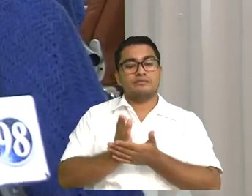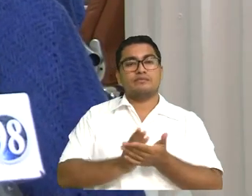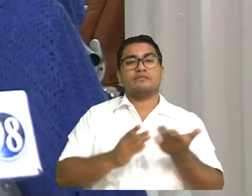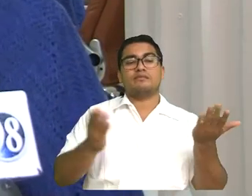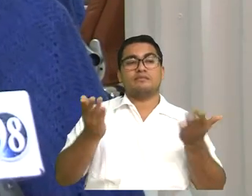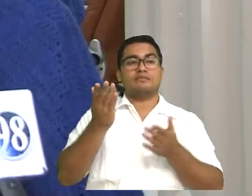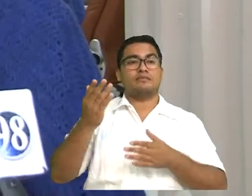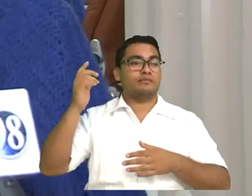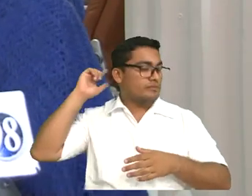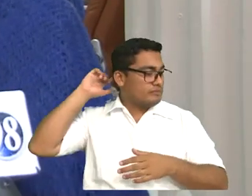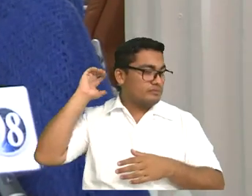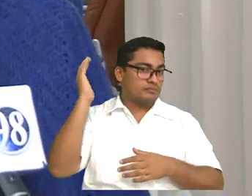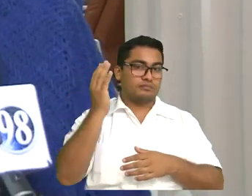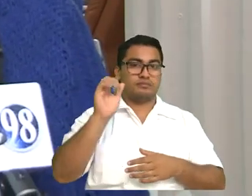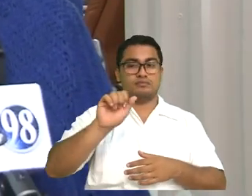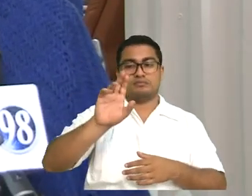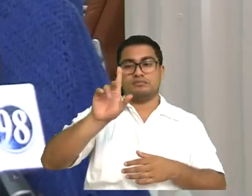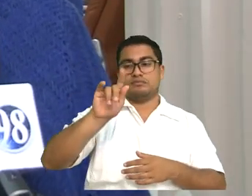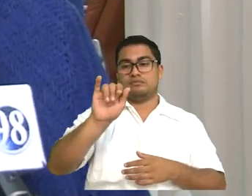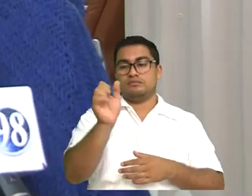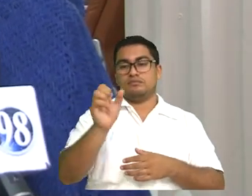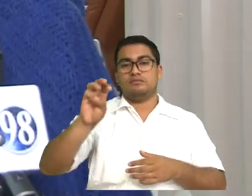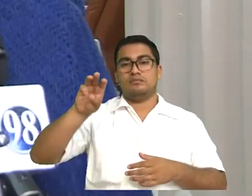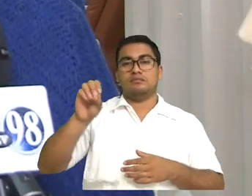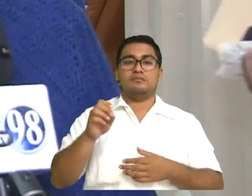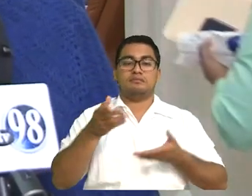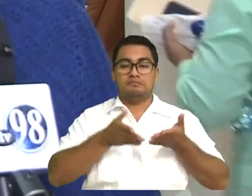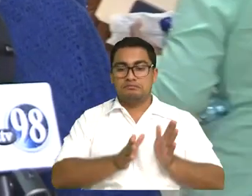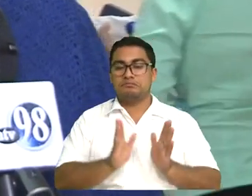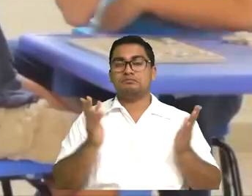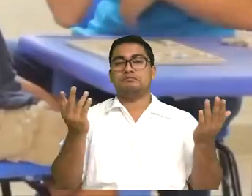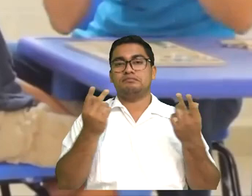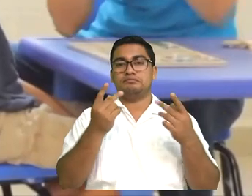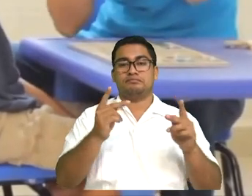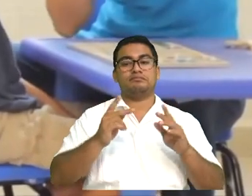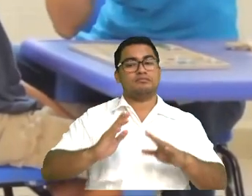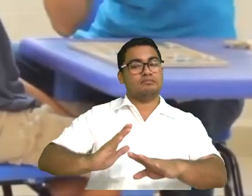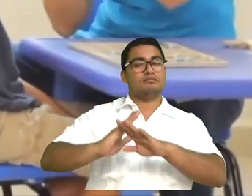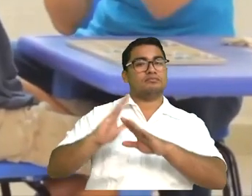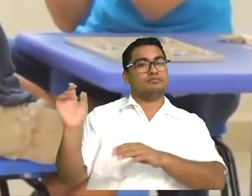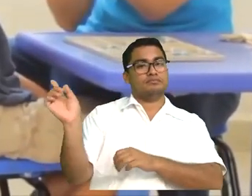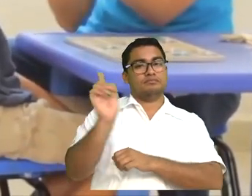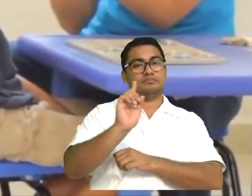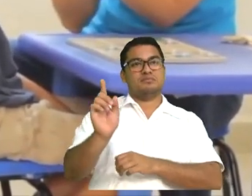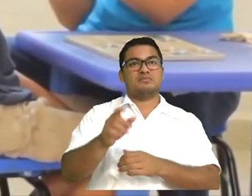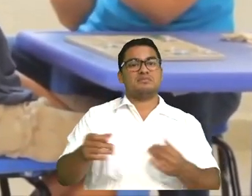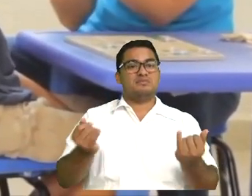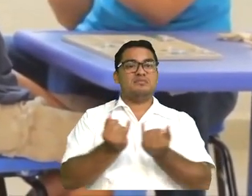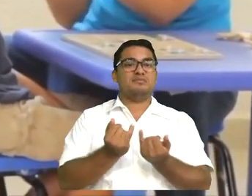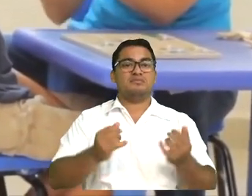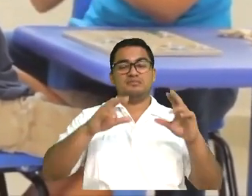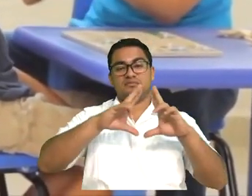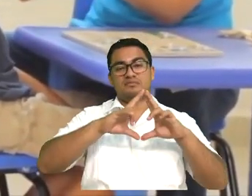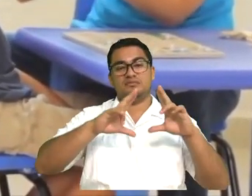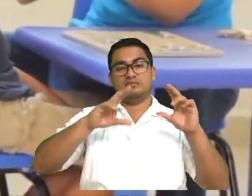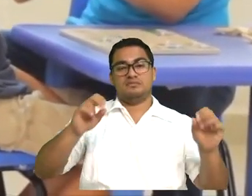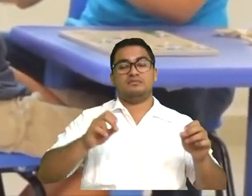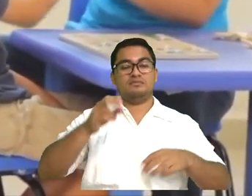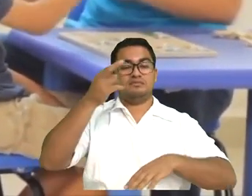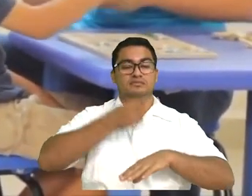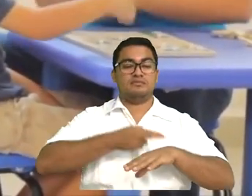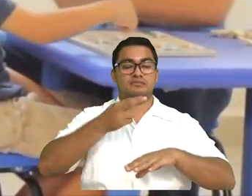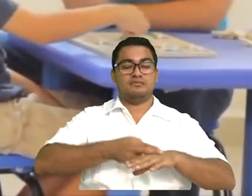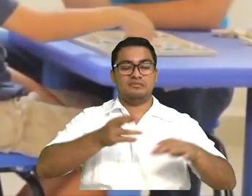esa situación, pero que no debe discriminarlo, ¿no? Igualmente, Nicaragua cuenta con un marco jurídico